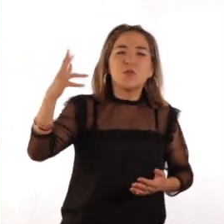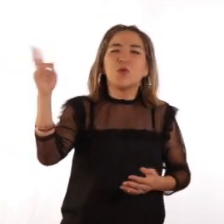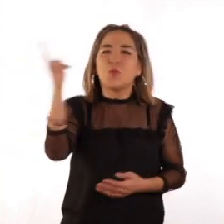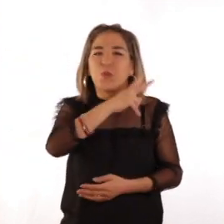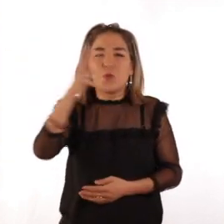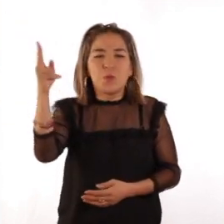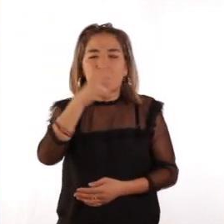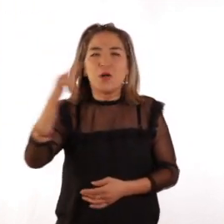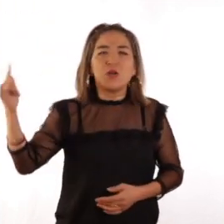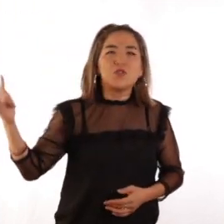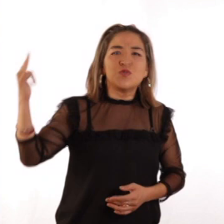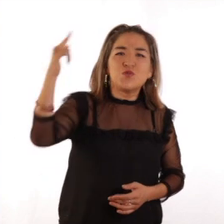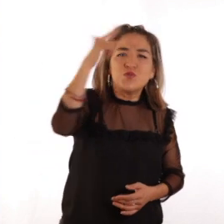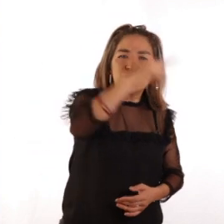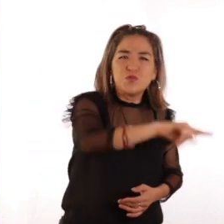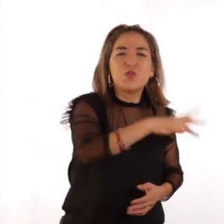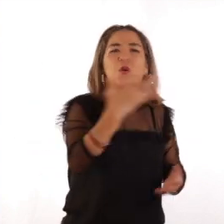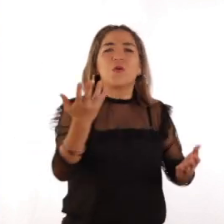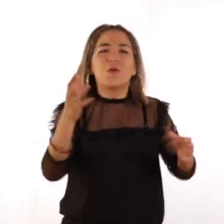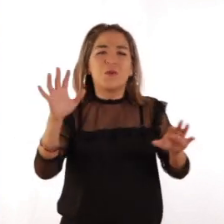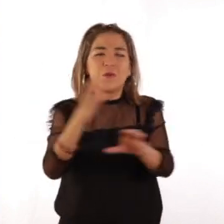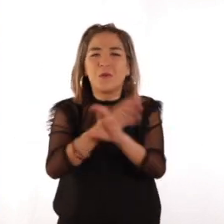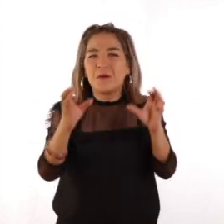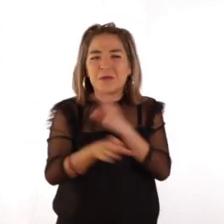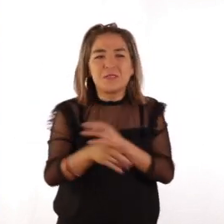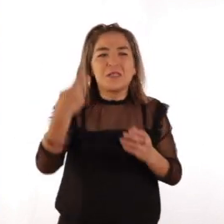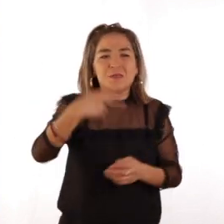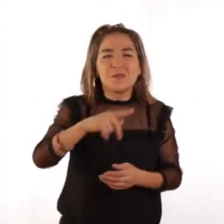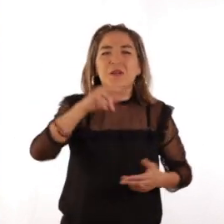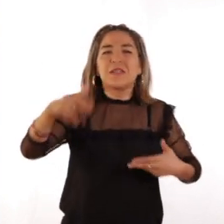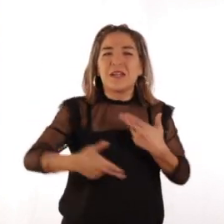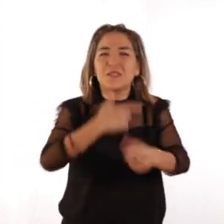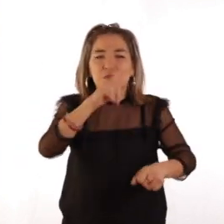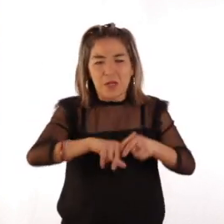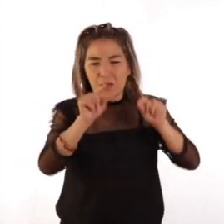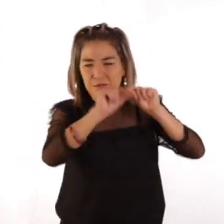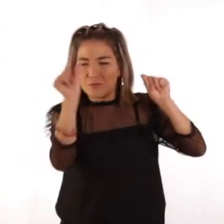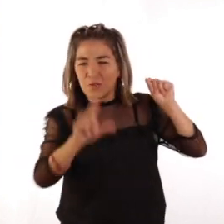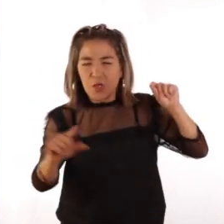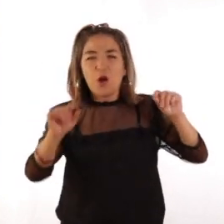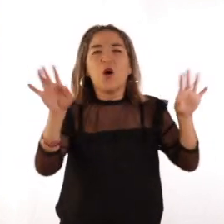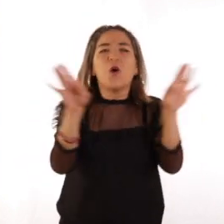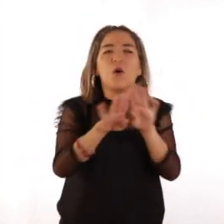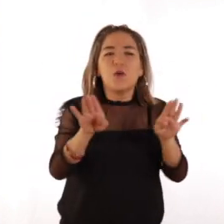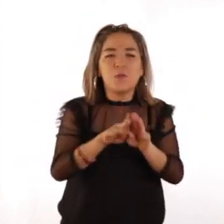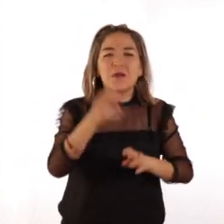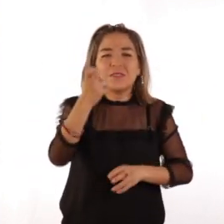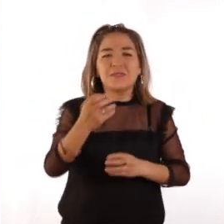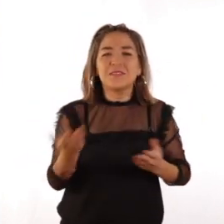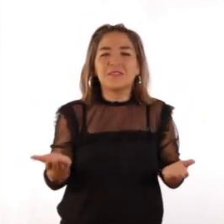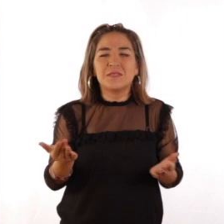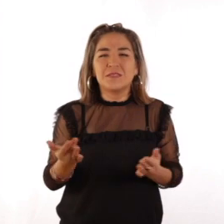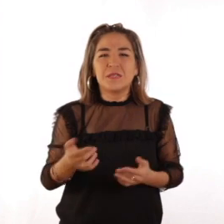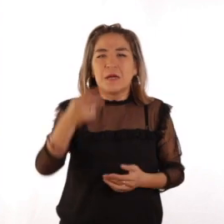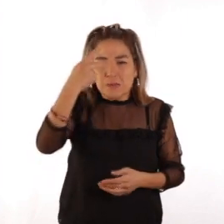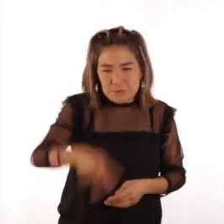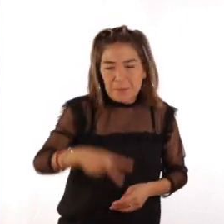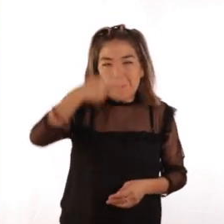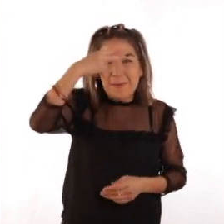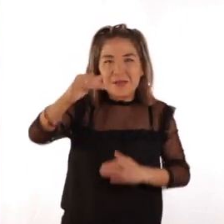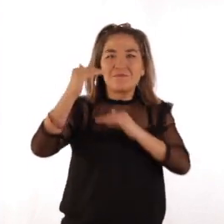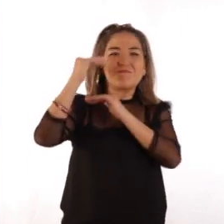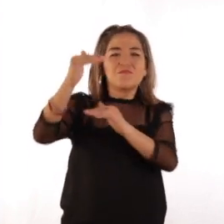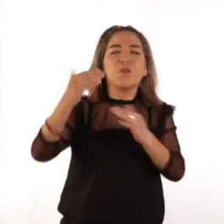¿Cómo es que se delimita el espacio aéreo en el territorio nacional y hasta dónde de alguna manera